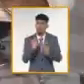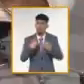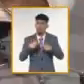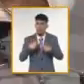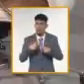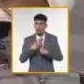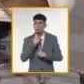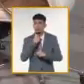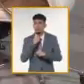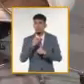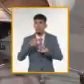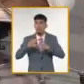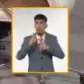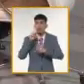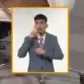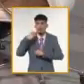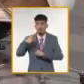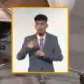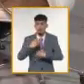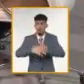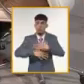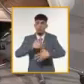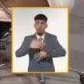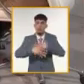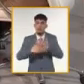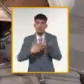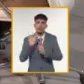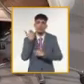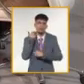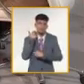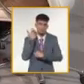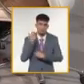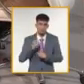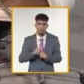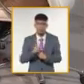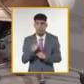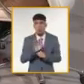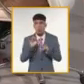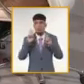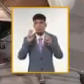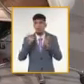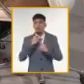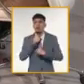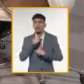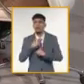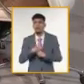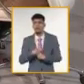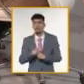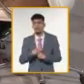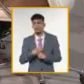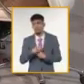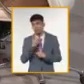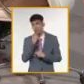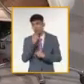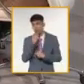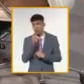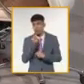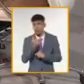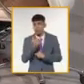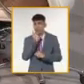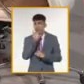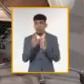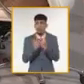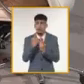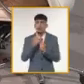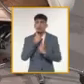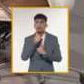están en el lenguaje, que está en el problema de la sexualización, que está en el tema de que si es causa o si es efecto, que está en el tema,